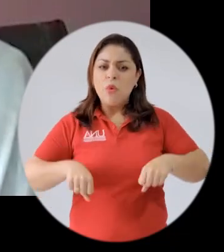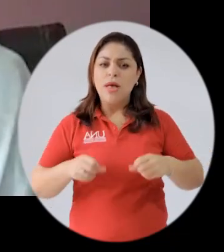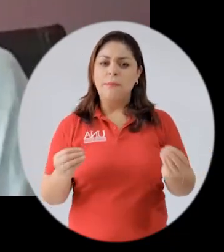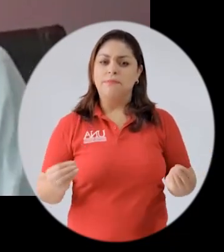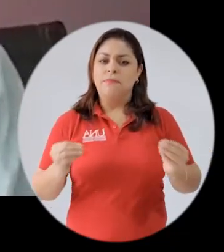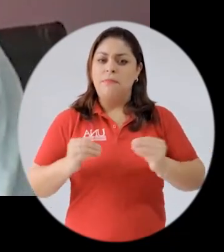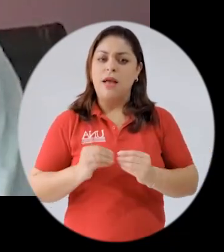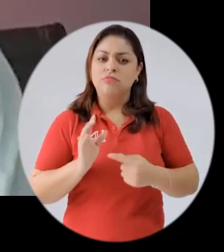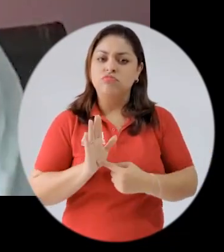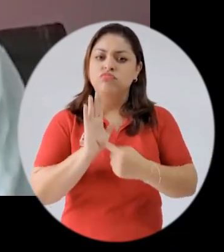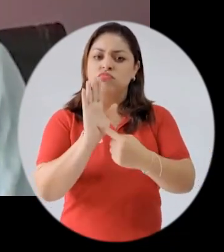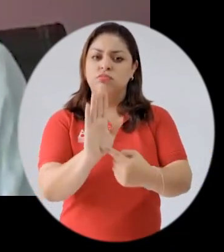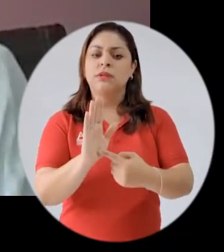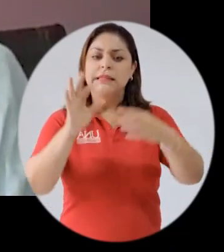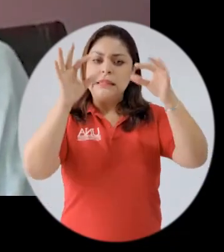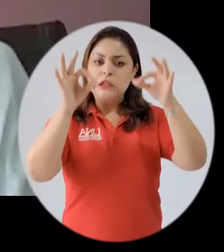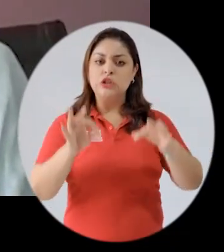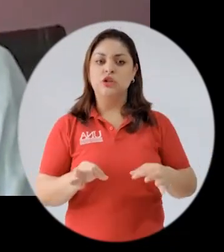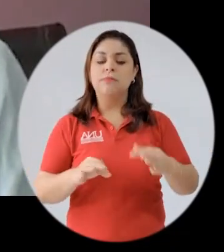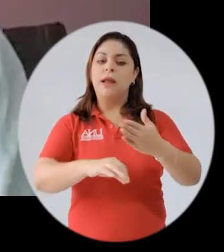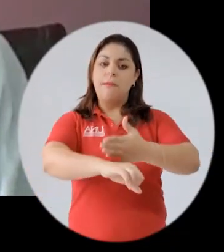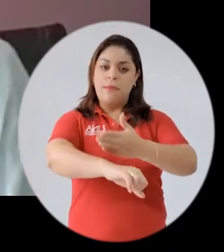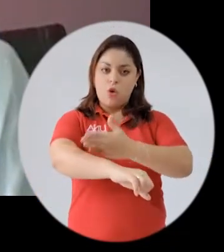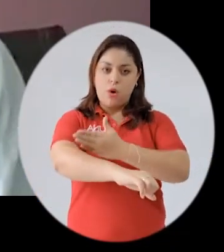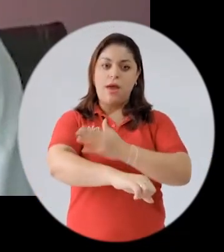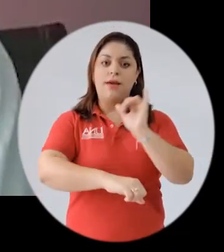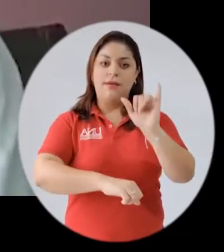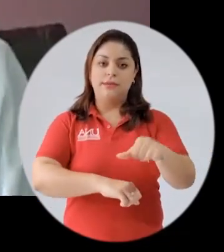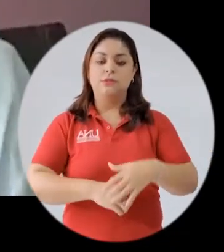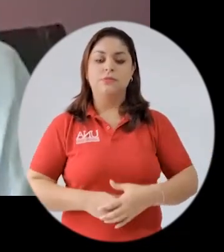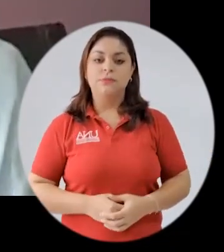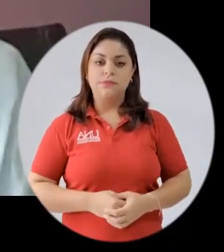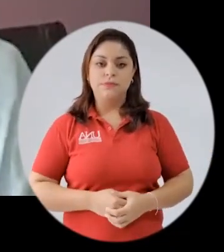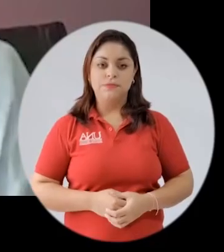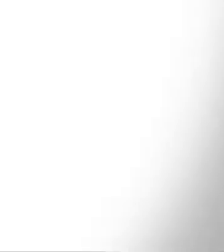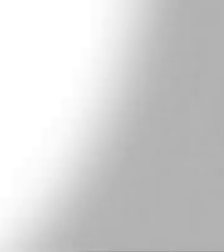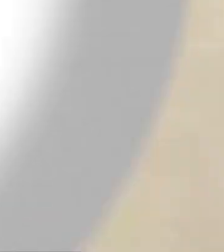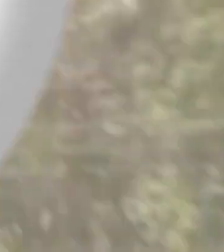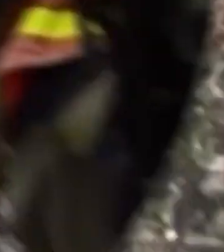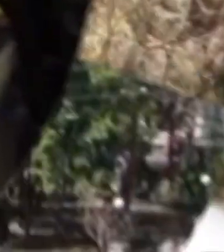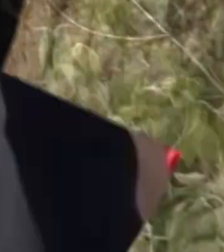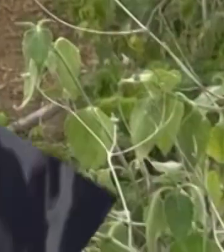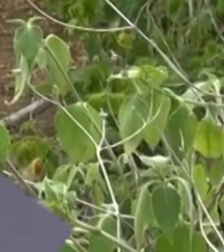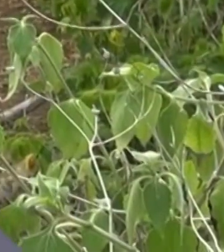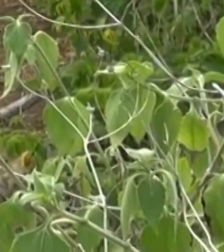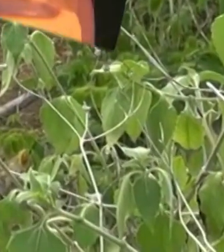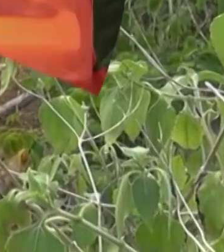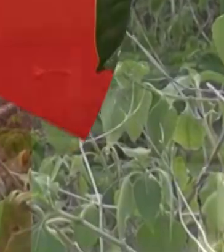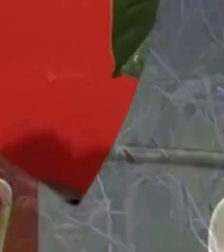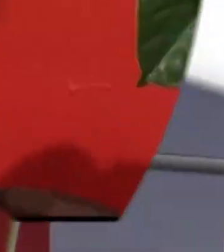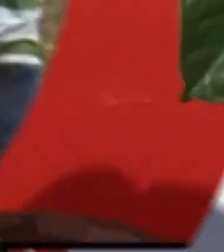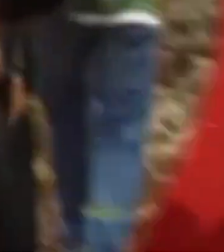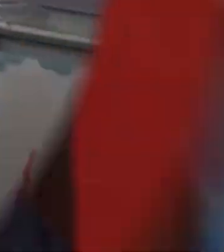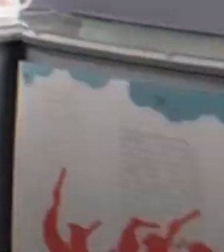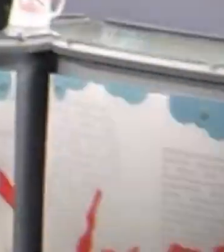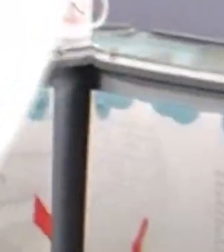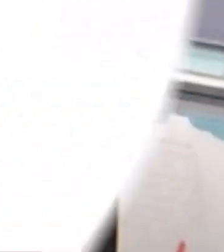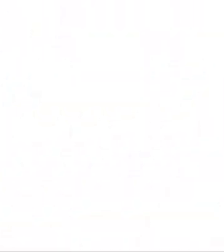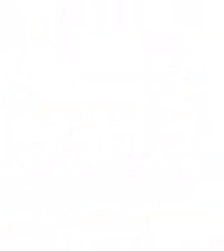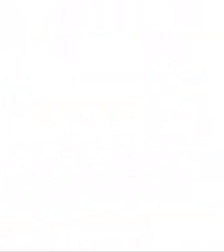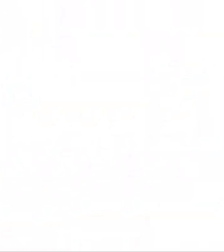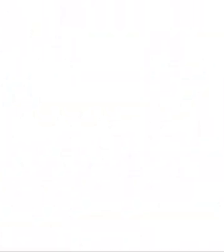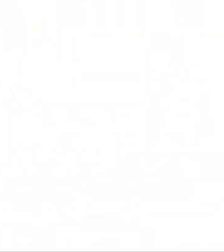para apoyar a las familias desde fuera a estos cuidados, ¿verdad? Con cuidado de niños y niñas, con cuidado de personas